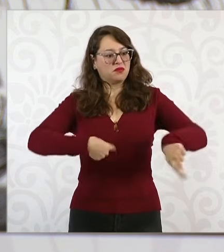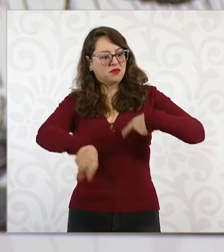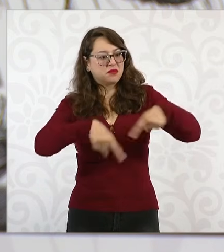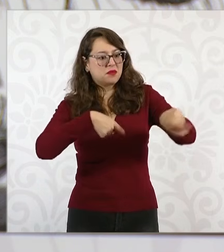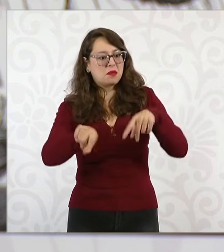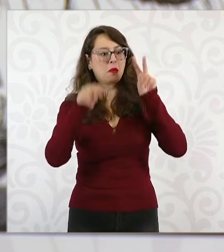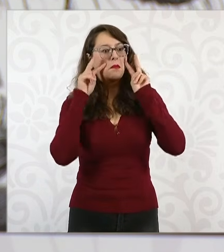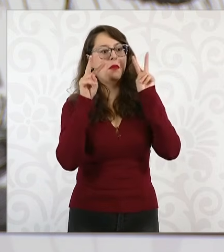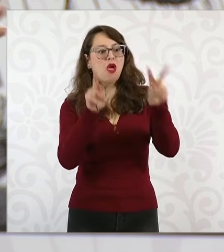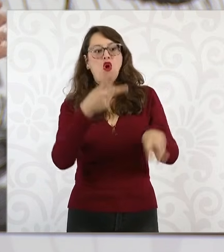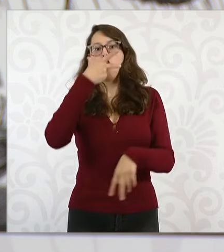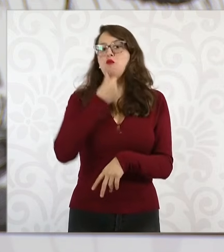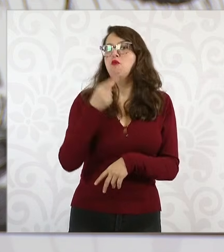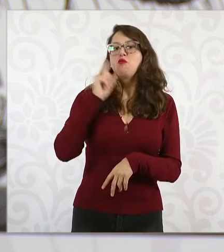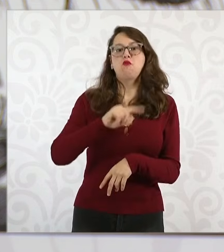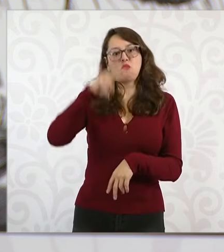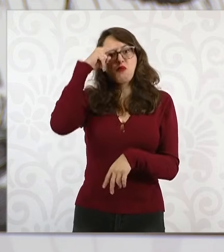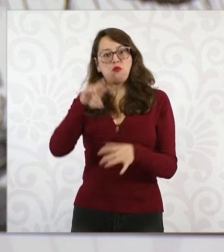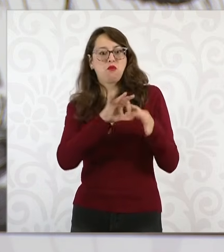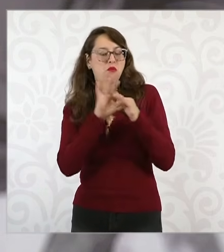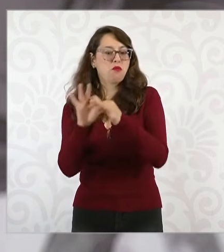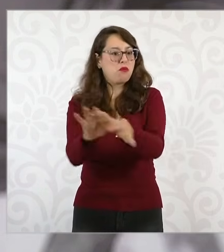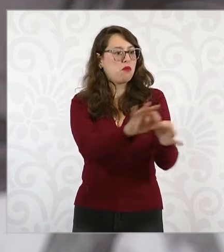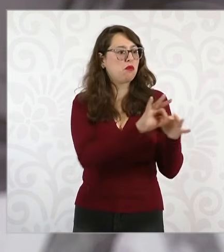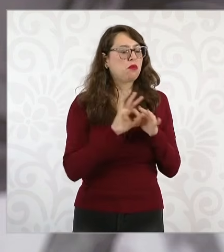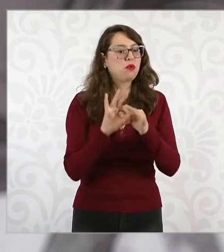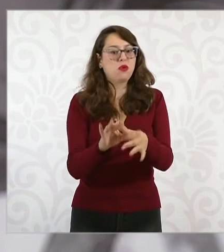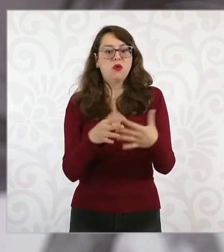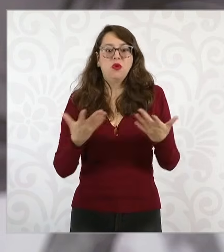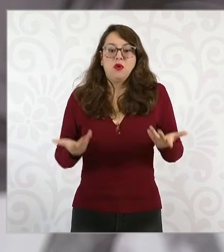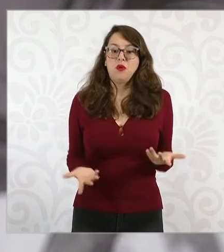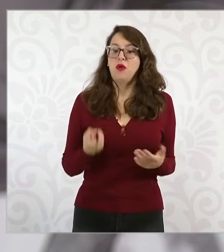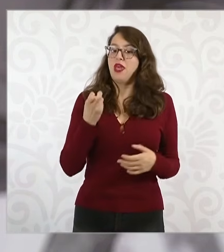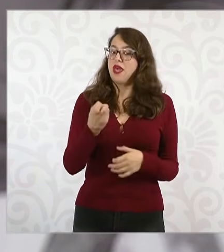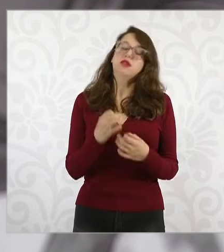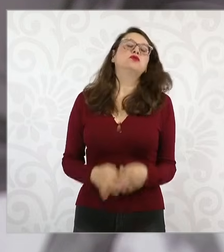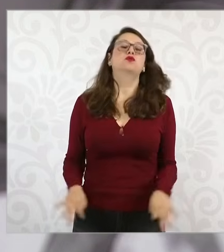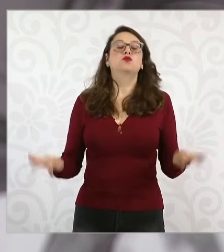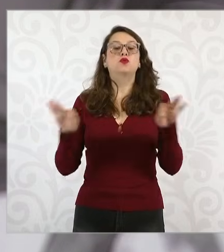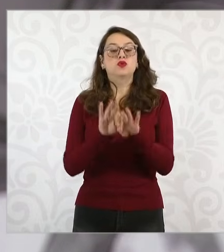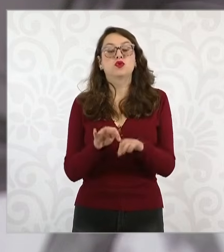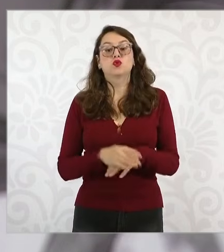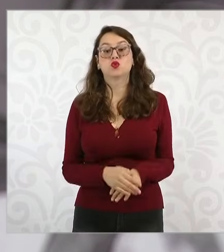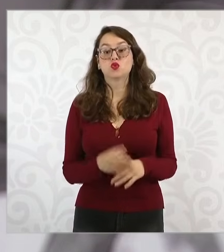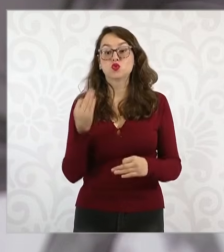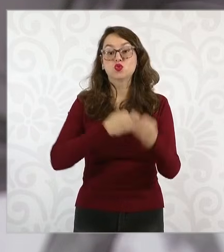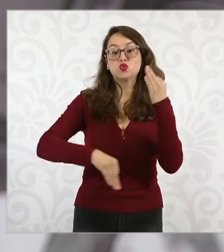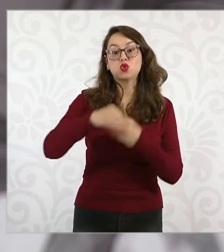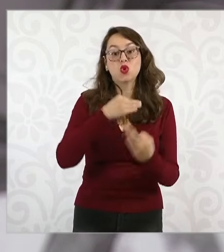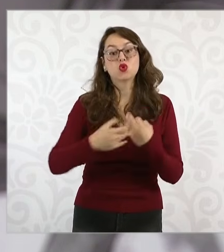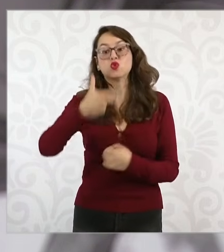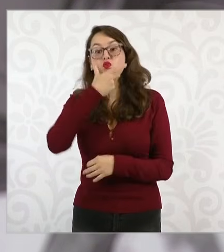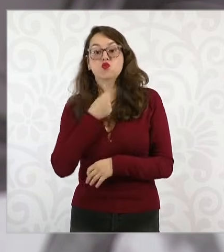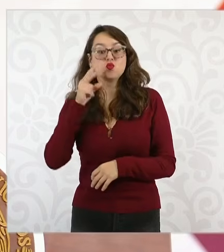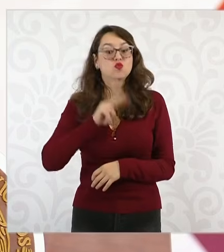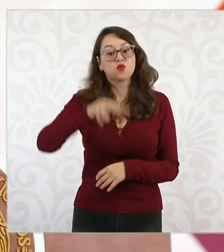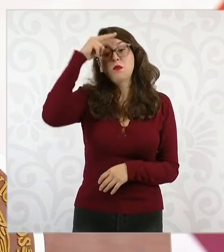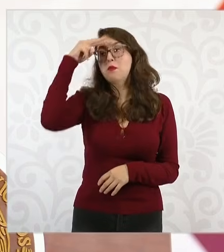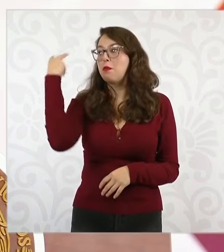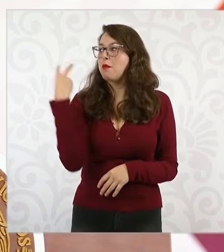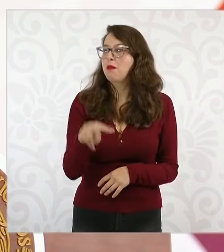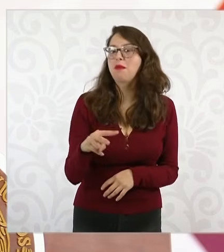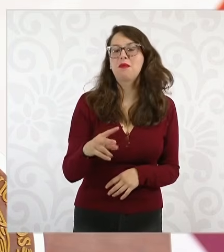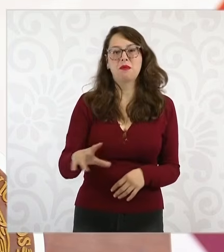unidad, independientemente de las diferencias. Y eso es muy importante, porque todas y todos somos mexicanos.